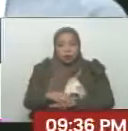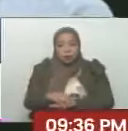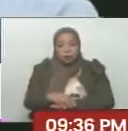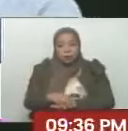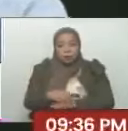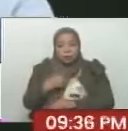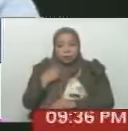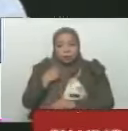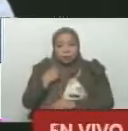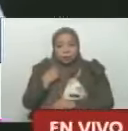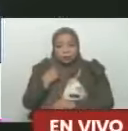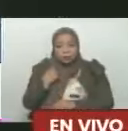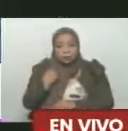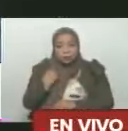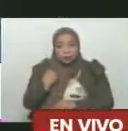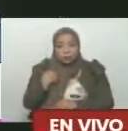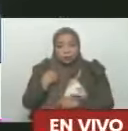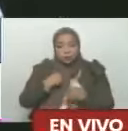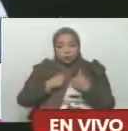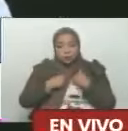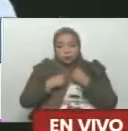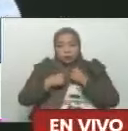fecha histórica que fue cuando